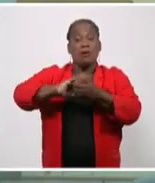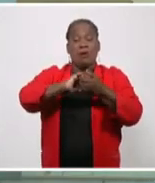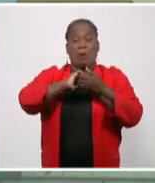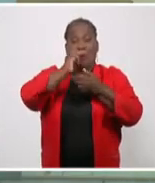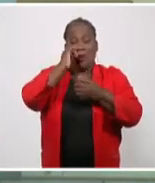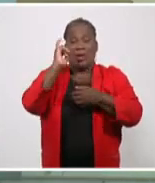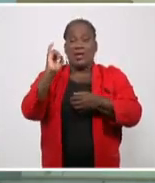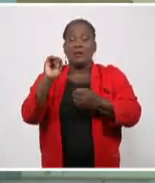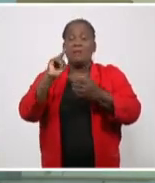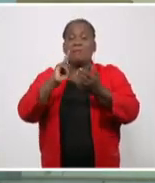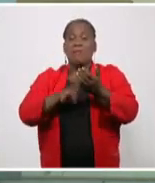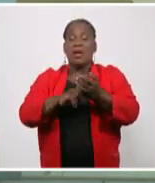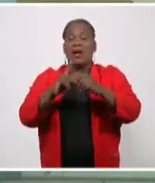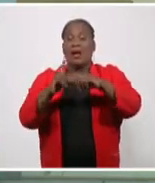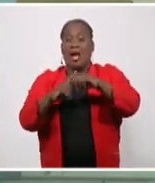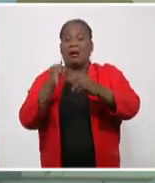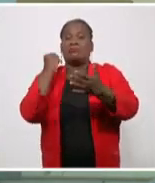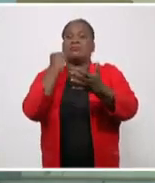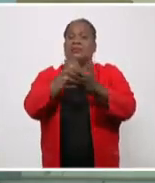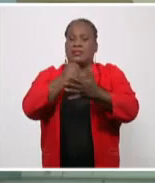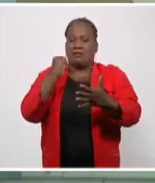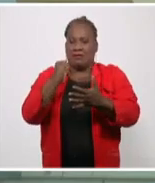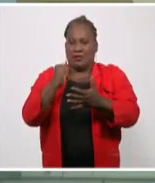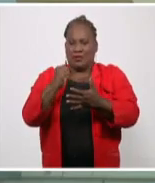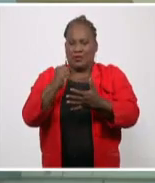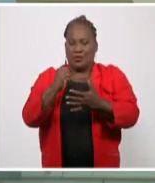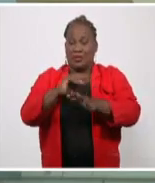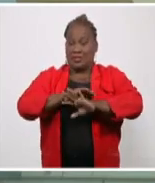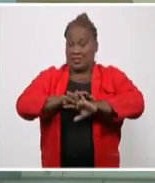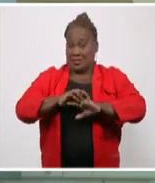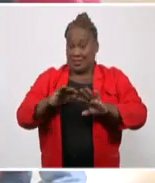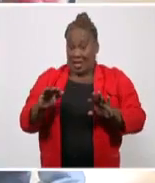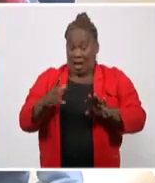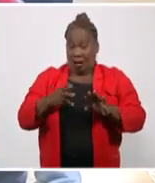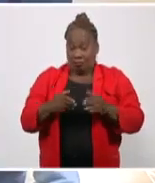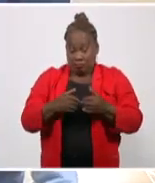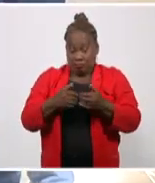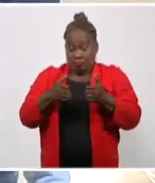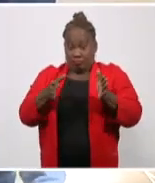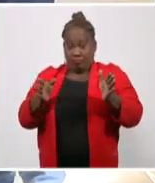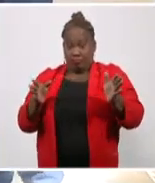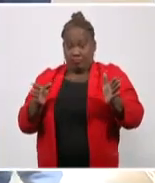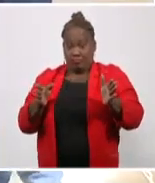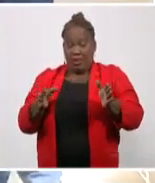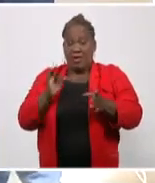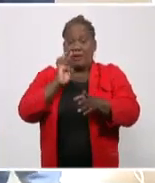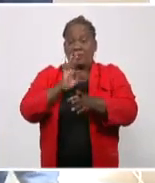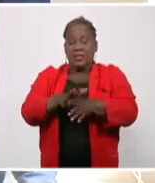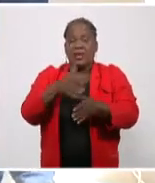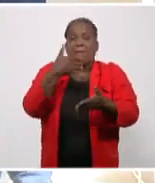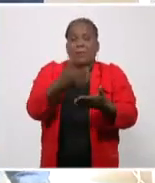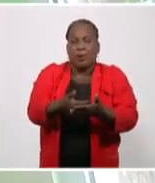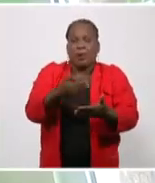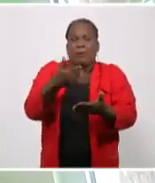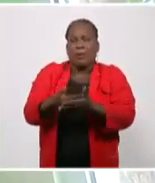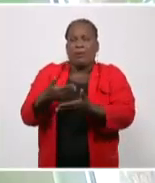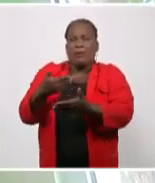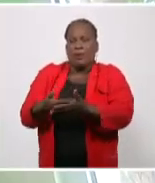la certificación para la apertura del mismo. Una vez que esté la apertura del mismo, se va a comenzar un sistema de pruebas que